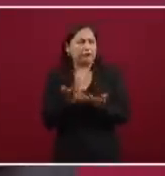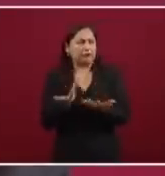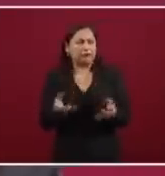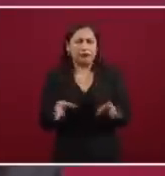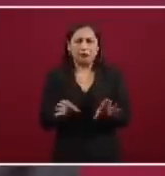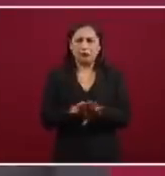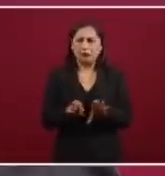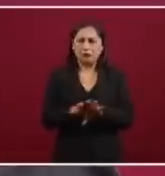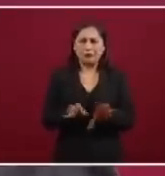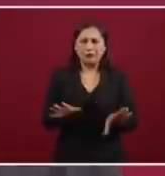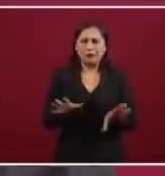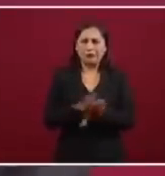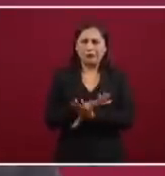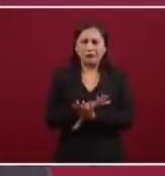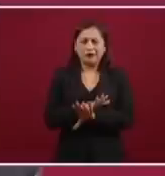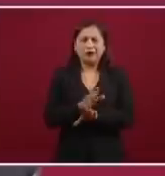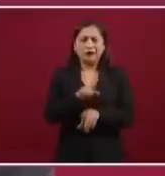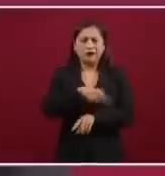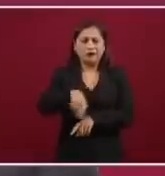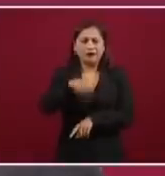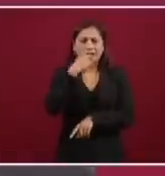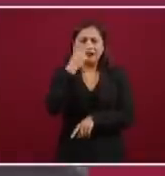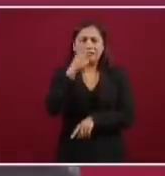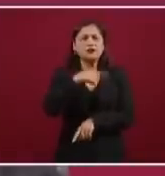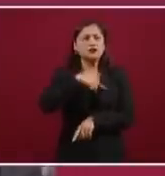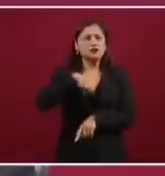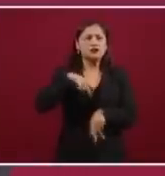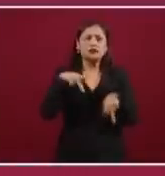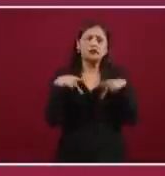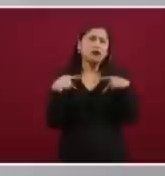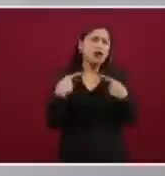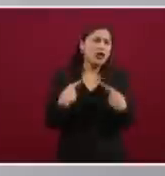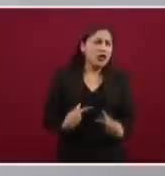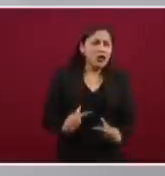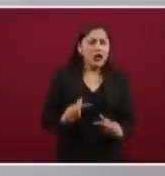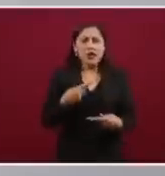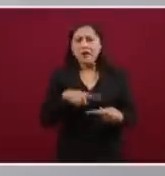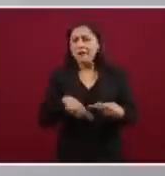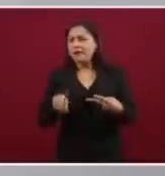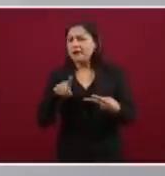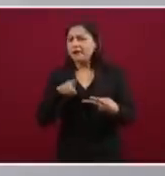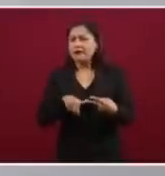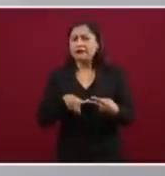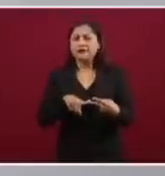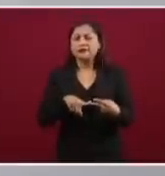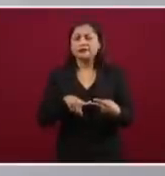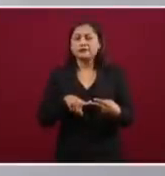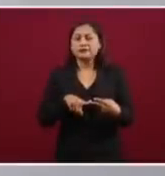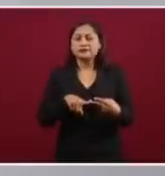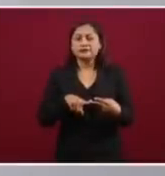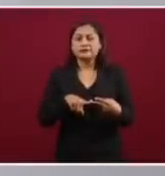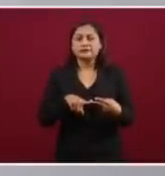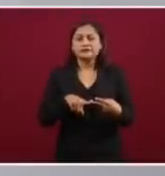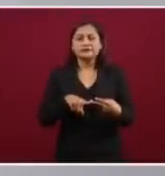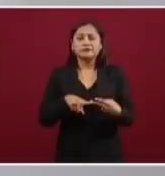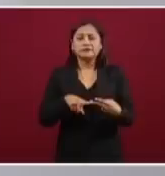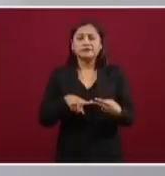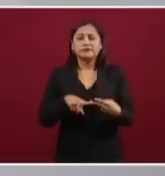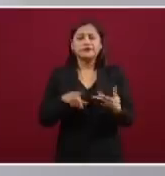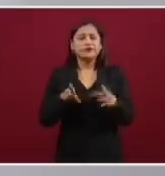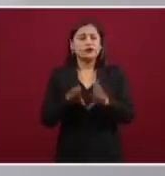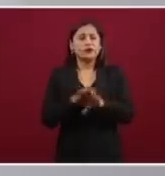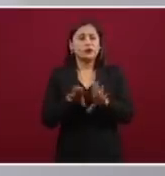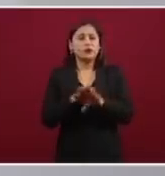que ya perdimos fuerza, que nos debilitamos, que entonces van a